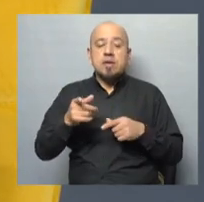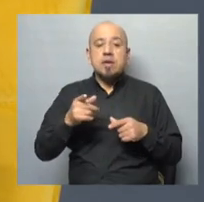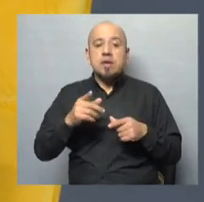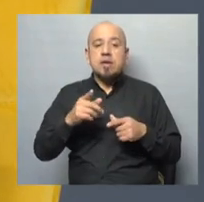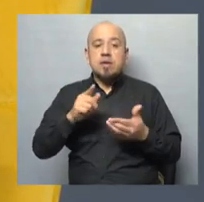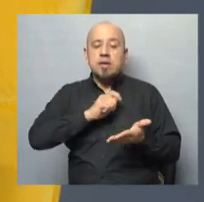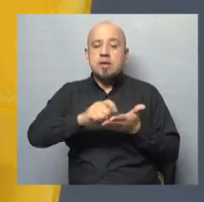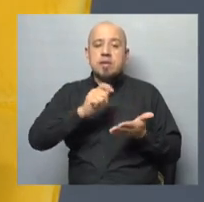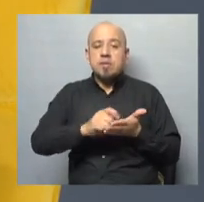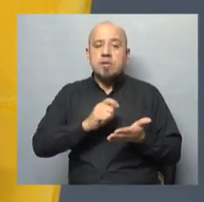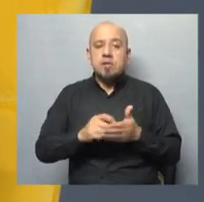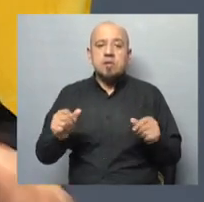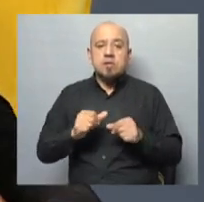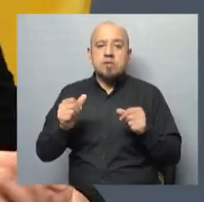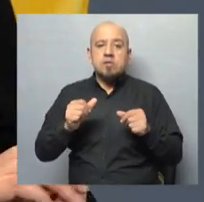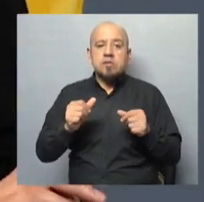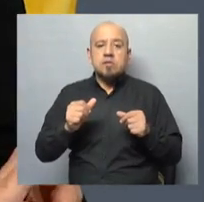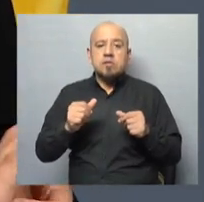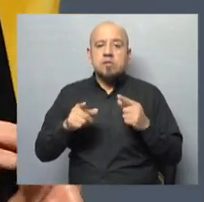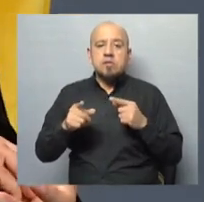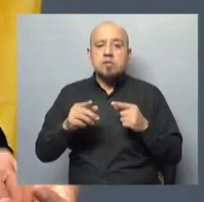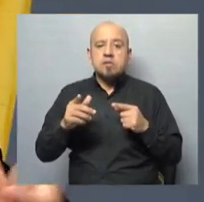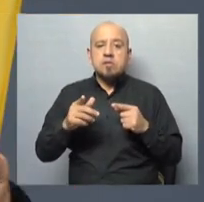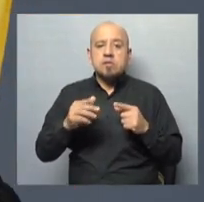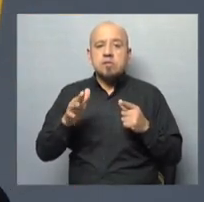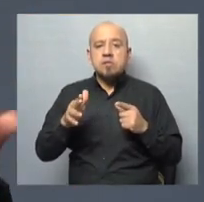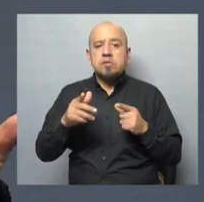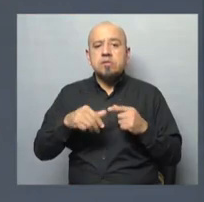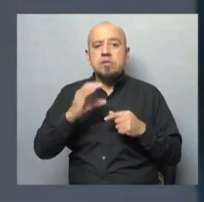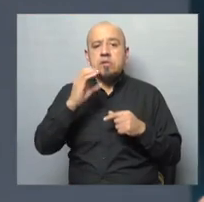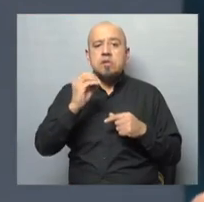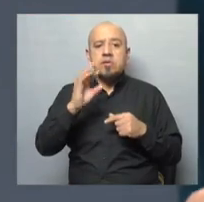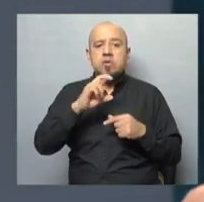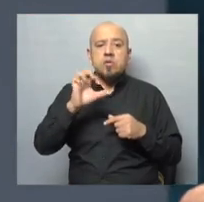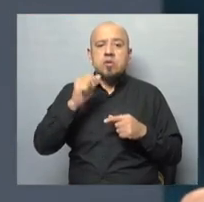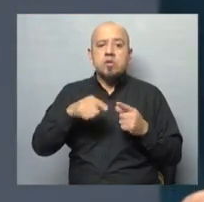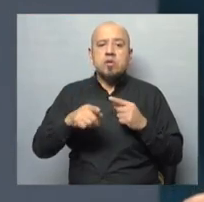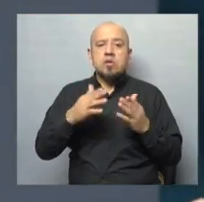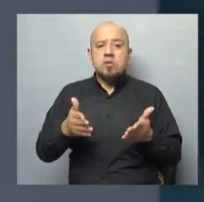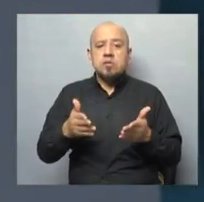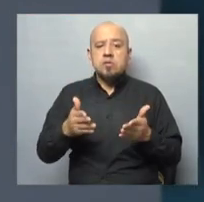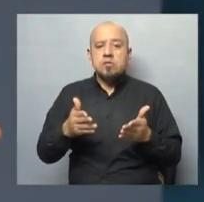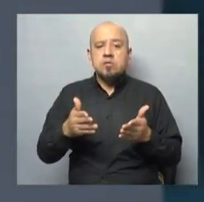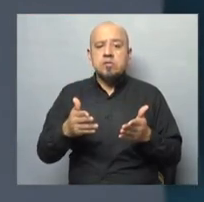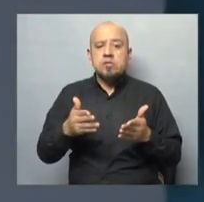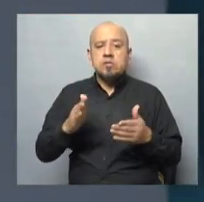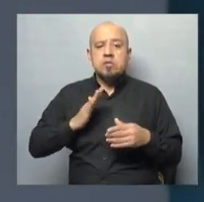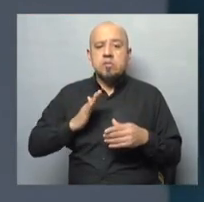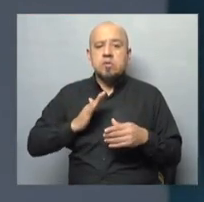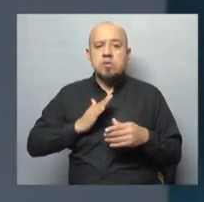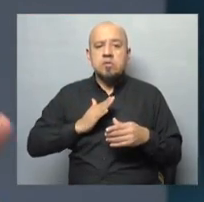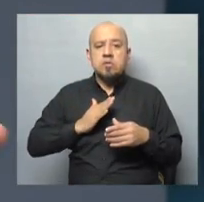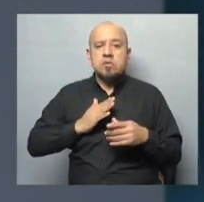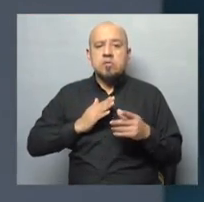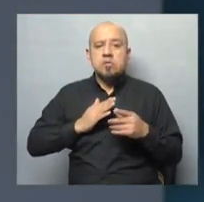una cosa sobre dio linda corre a la difunta correa que es una mujer que es un mito en realidad es una virgen